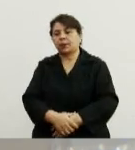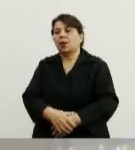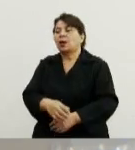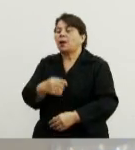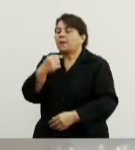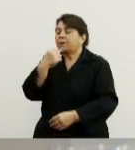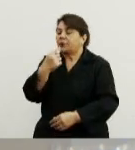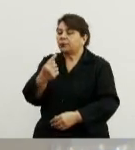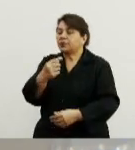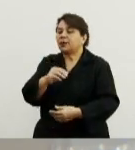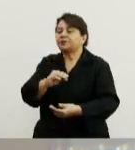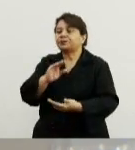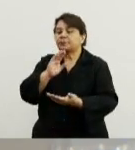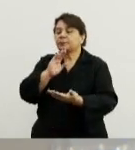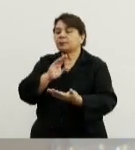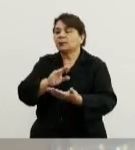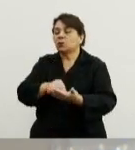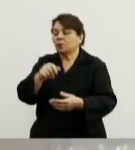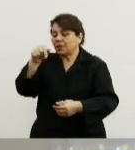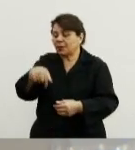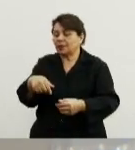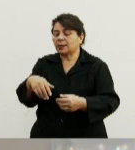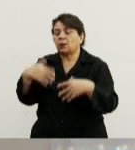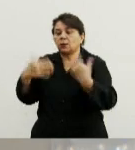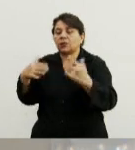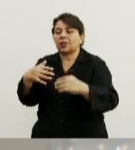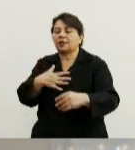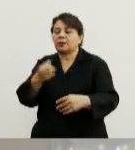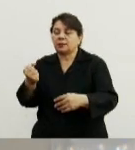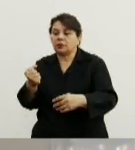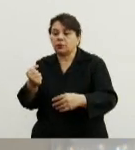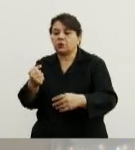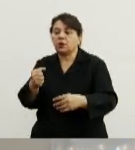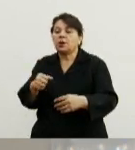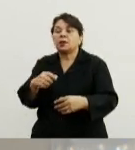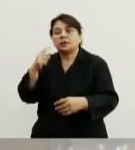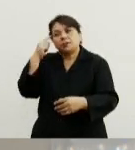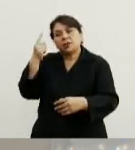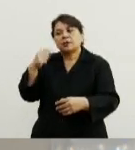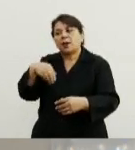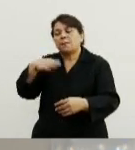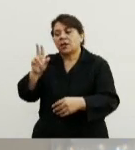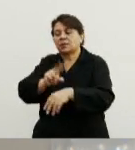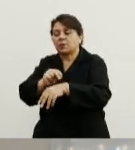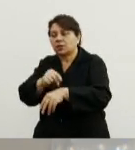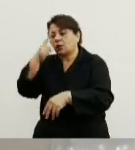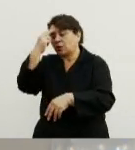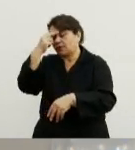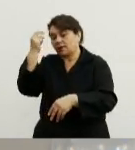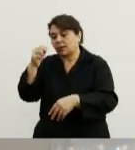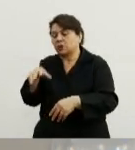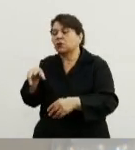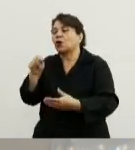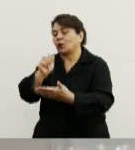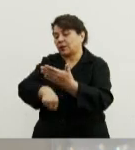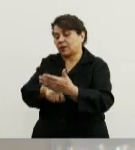consulta ante la emergencia sanitaria se prevé la incorporación de más personal de salud médicos y enfermeros se está trabajando